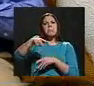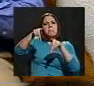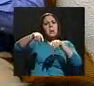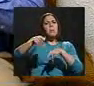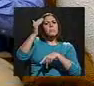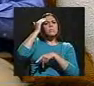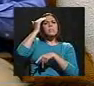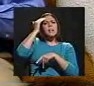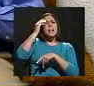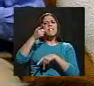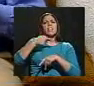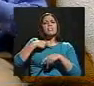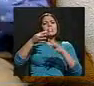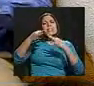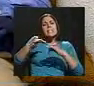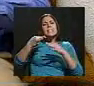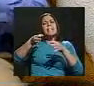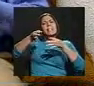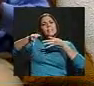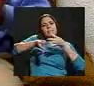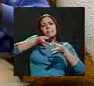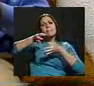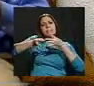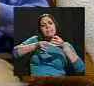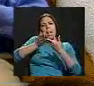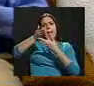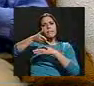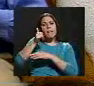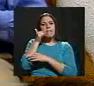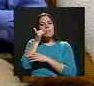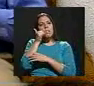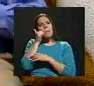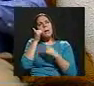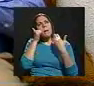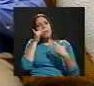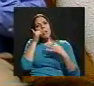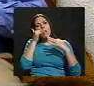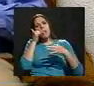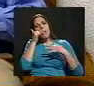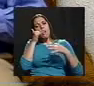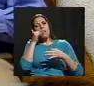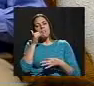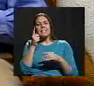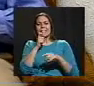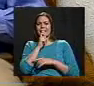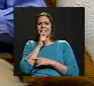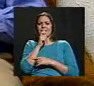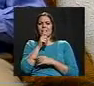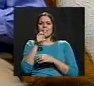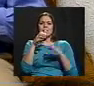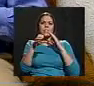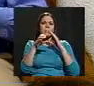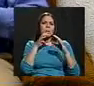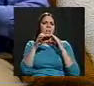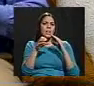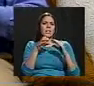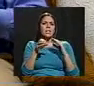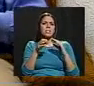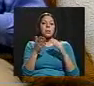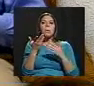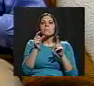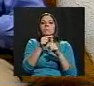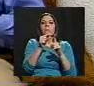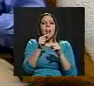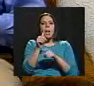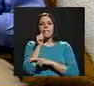que hacía era tratar de explicarle despacio a través del teléfono. Era muy difícil la comunicación para saber, como palabras que utilizaban los adultos,